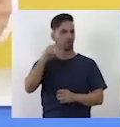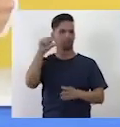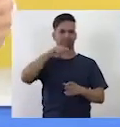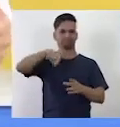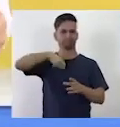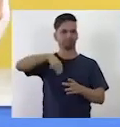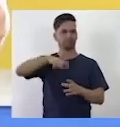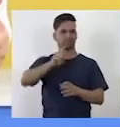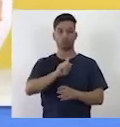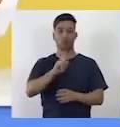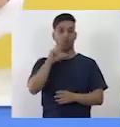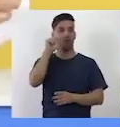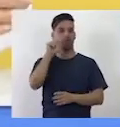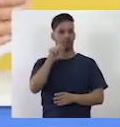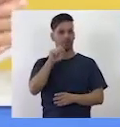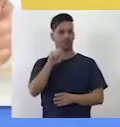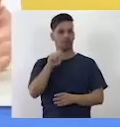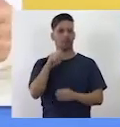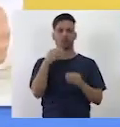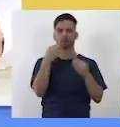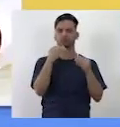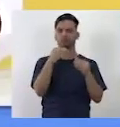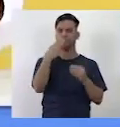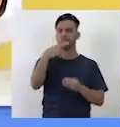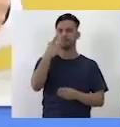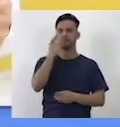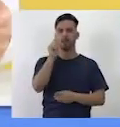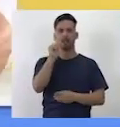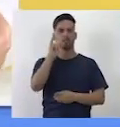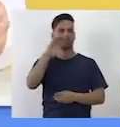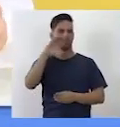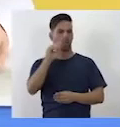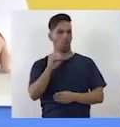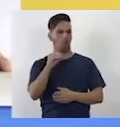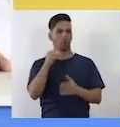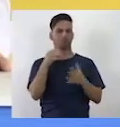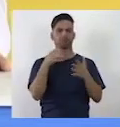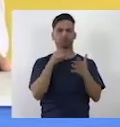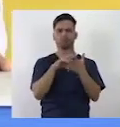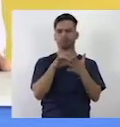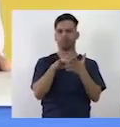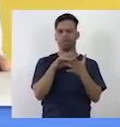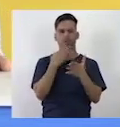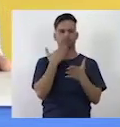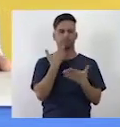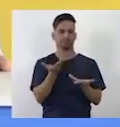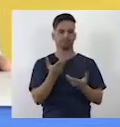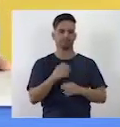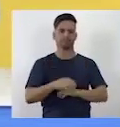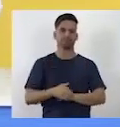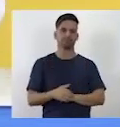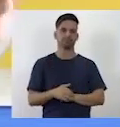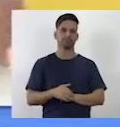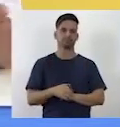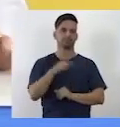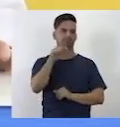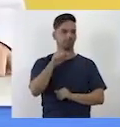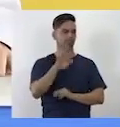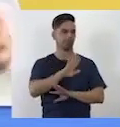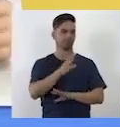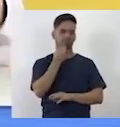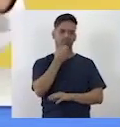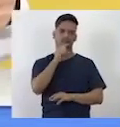refresco en un recipiente de plástico o un recipiente de vidrio france presse preferentemente de acuerdo son cosas que